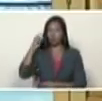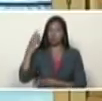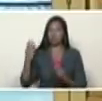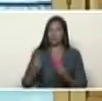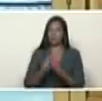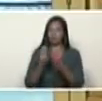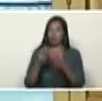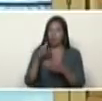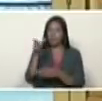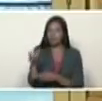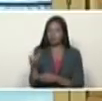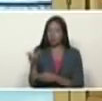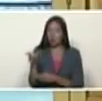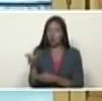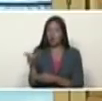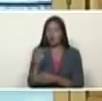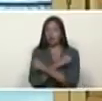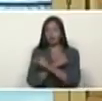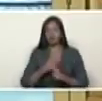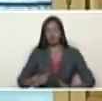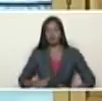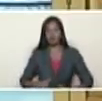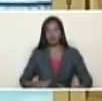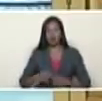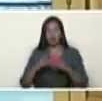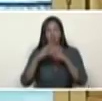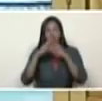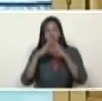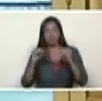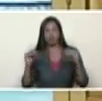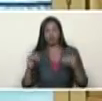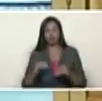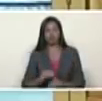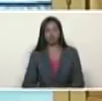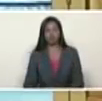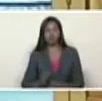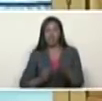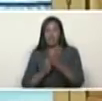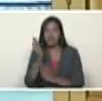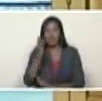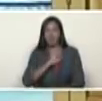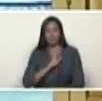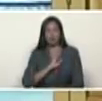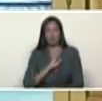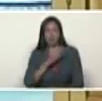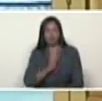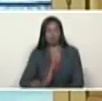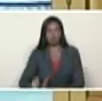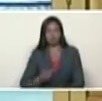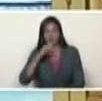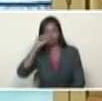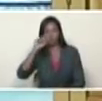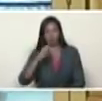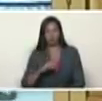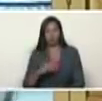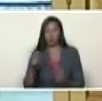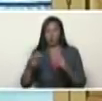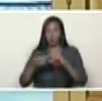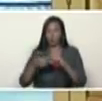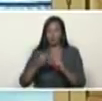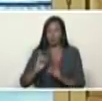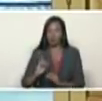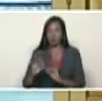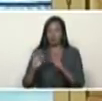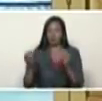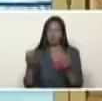una Fuerza Armada Nacional Bolivariana a prueba de todo. Leal a mi mando, leal, unida con